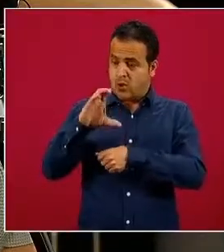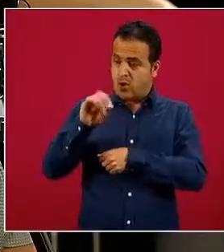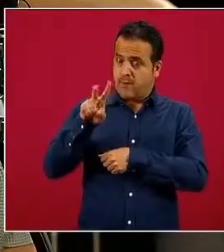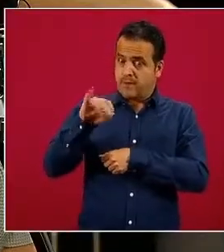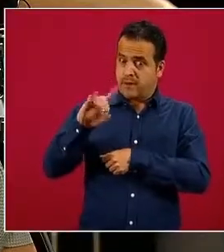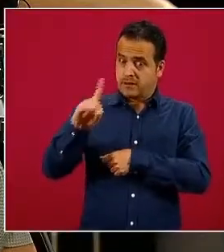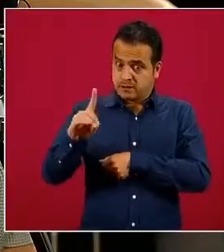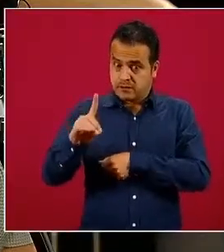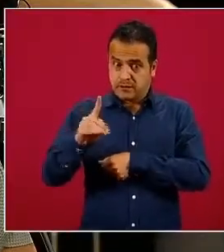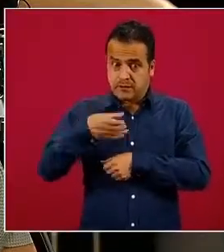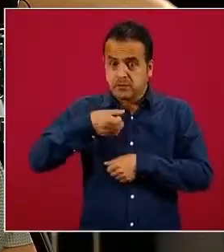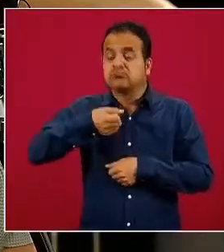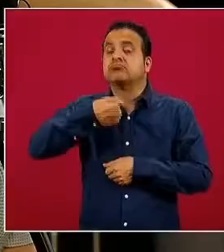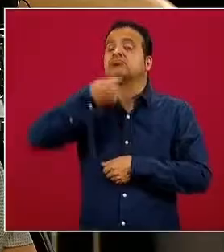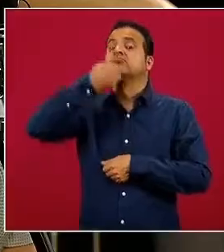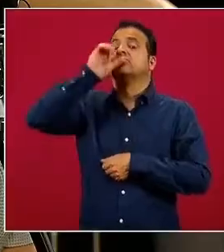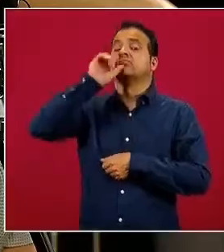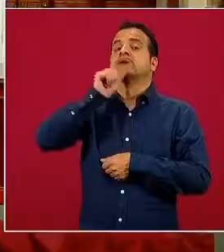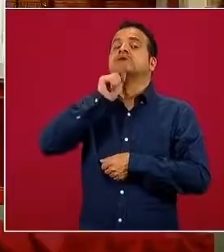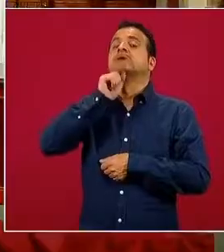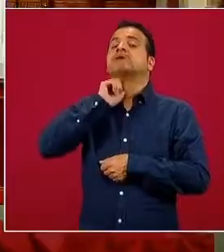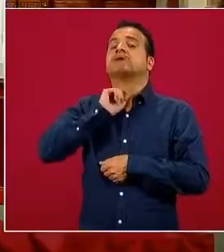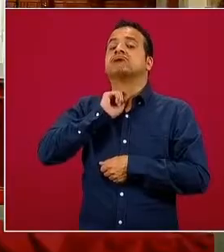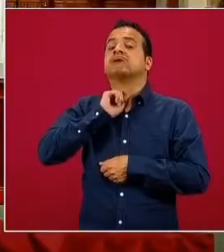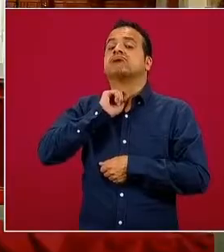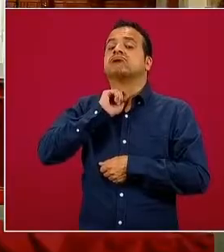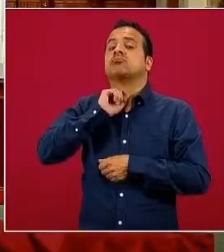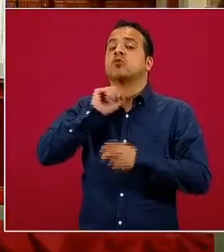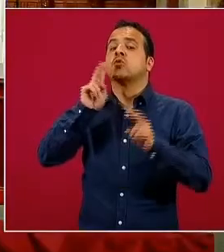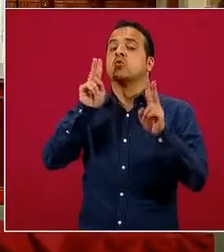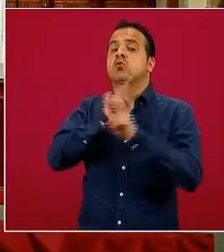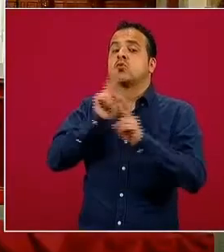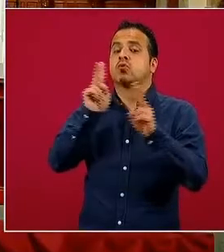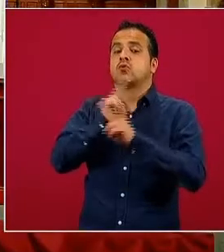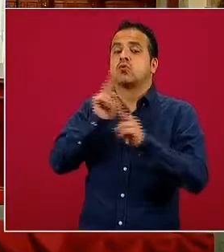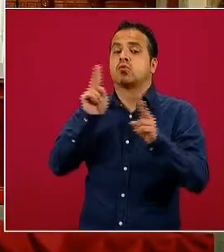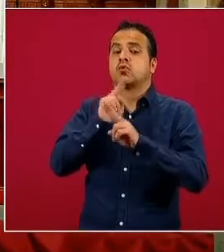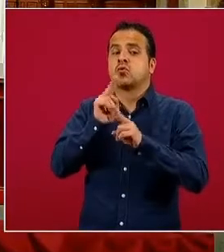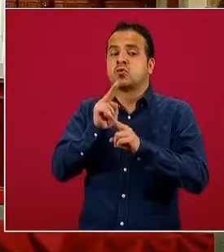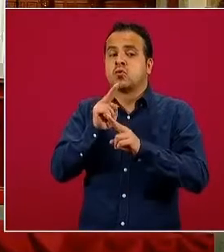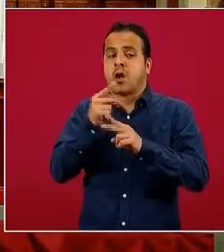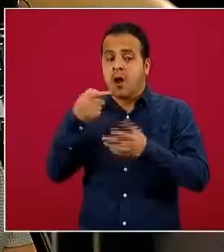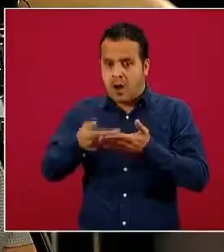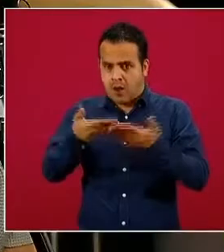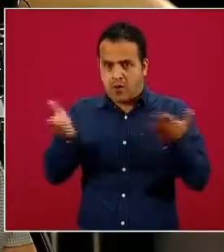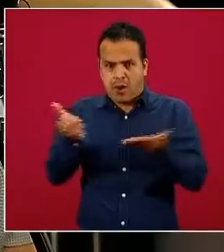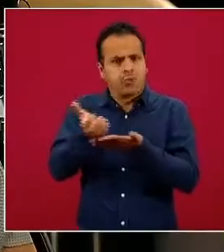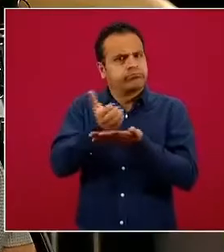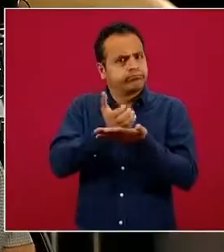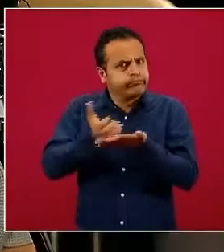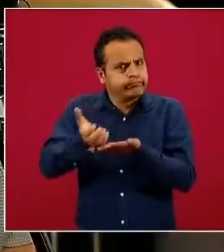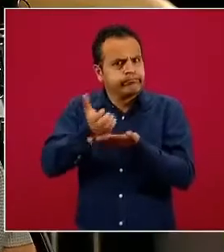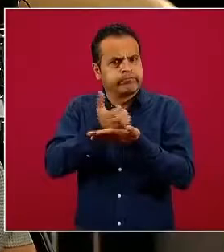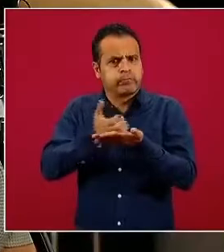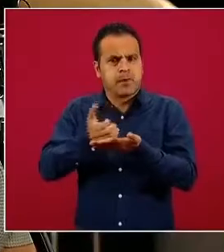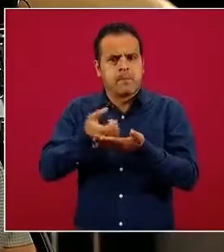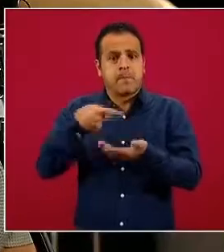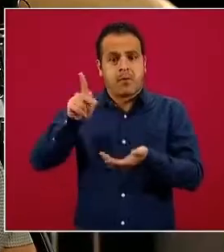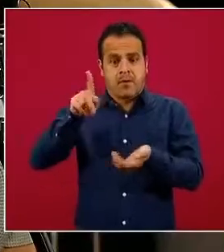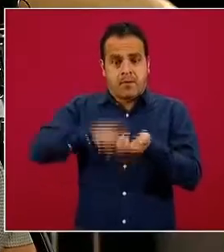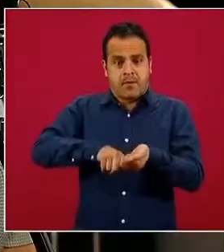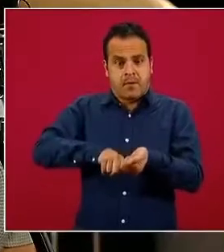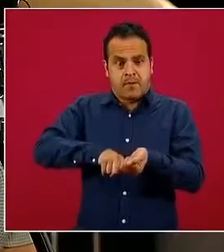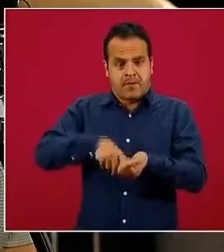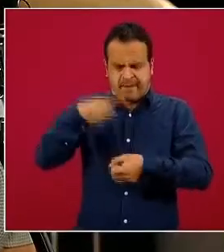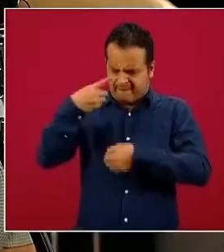intubados, ahora pueden resultar con daño serio, cognitivo, incluso algunos estudios hablan de que pueden ser